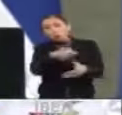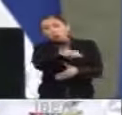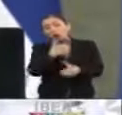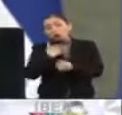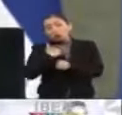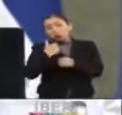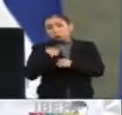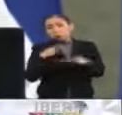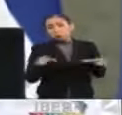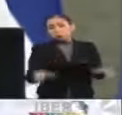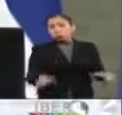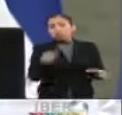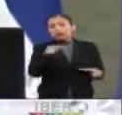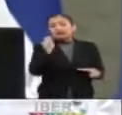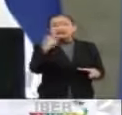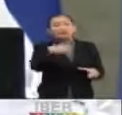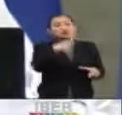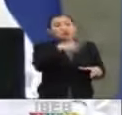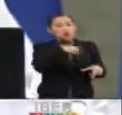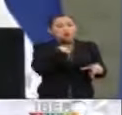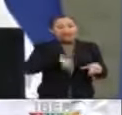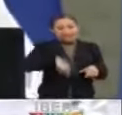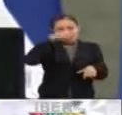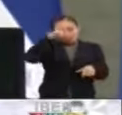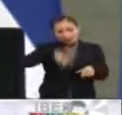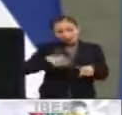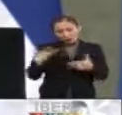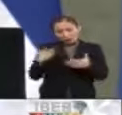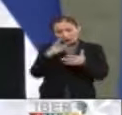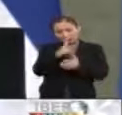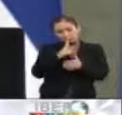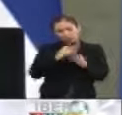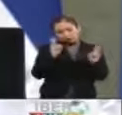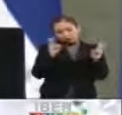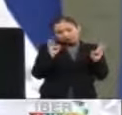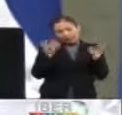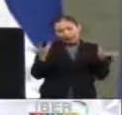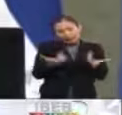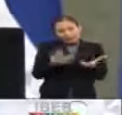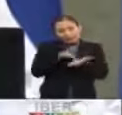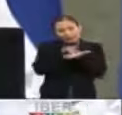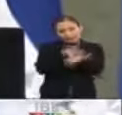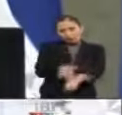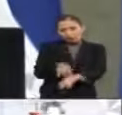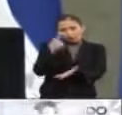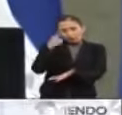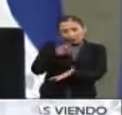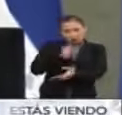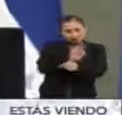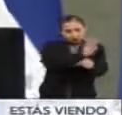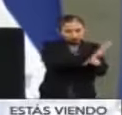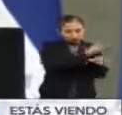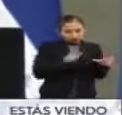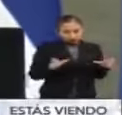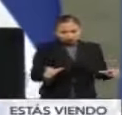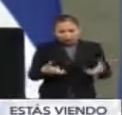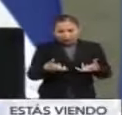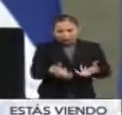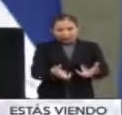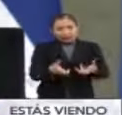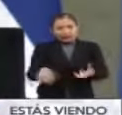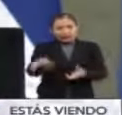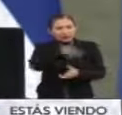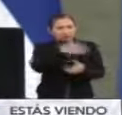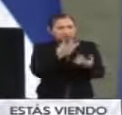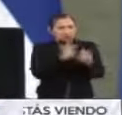Fuerzas Armadas a lo que sus colegas en México hacen en materia de apoyo a las tareas de seguridad pública y de defensa